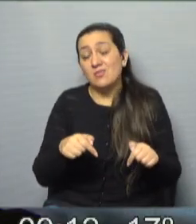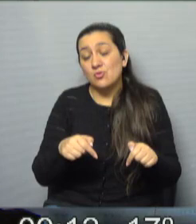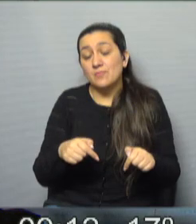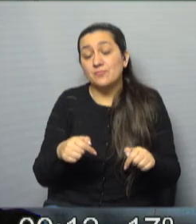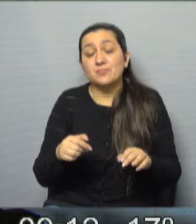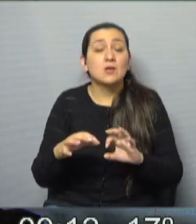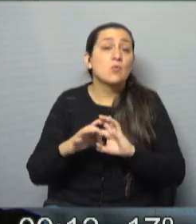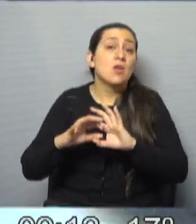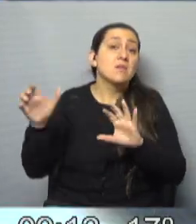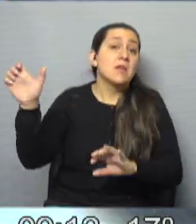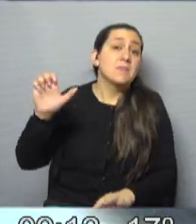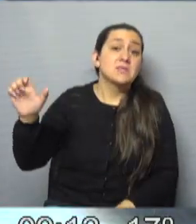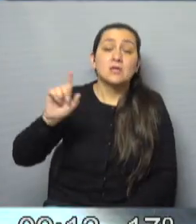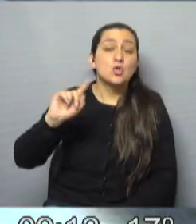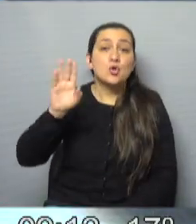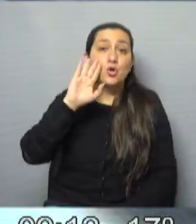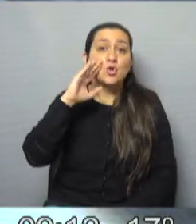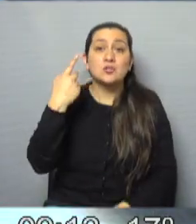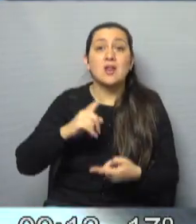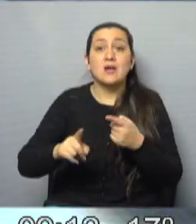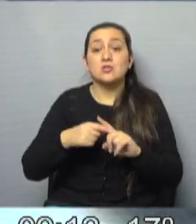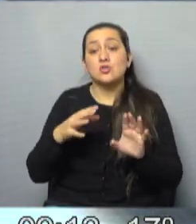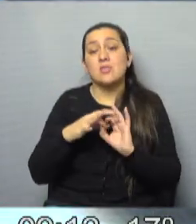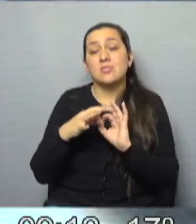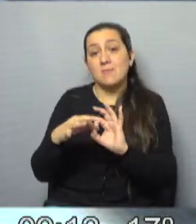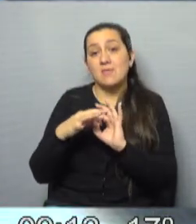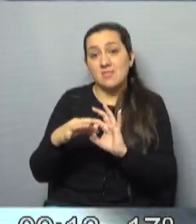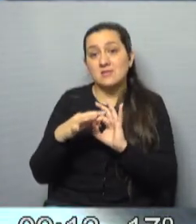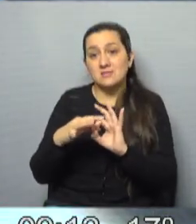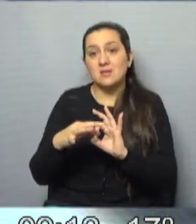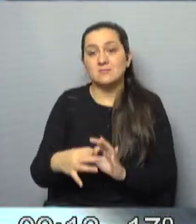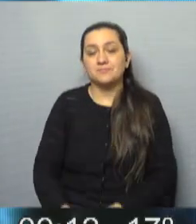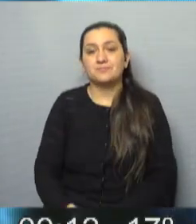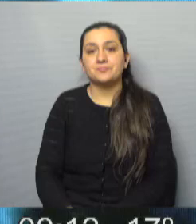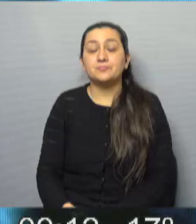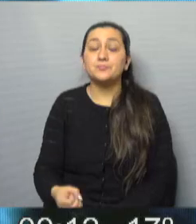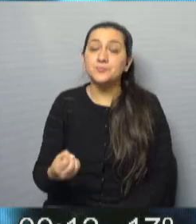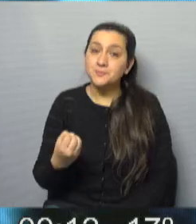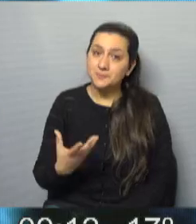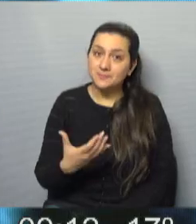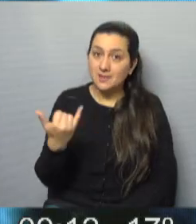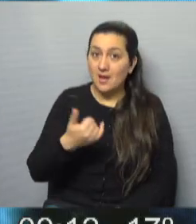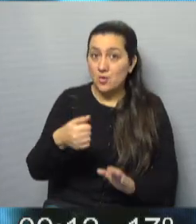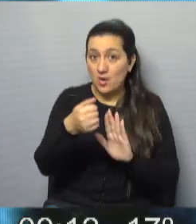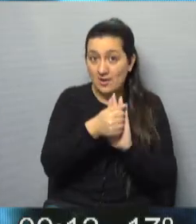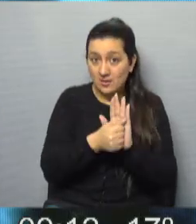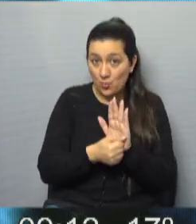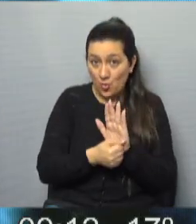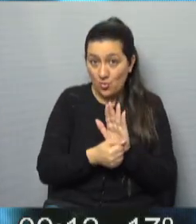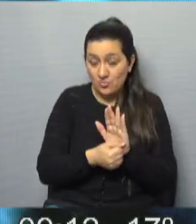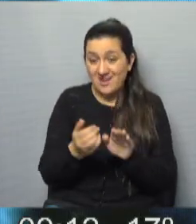empresa, o sea, que no reconoce la relación de dependencia entre el trabajador y la aplicación en este caso. Bueno, hay un artículo del anteproyecto